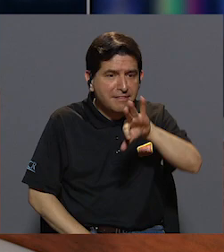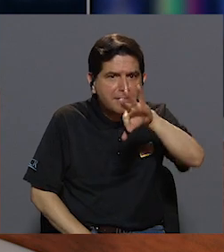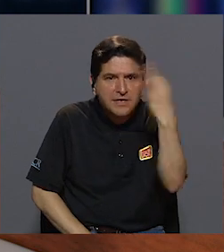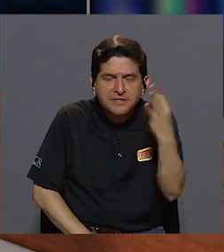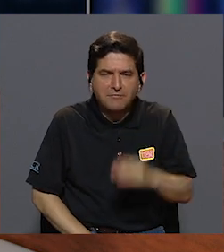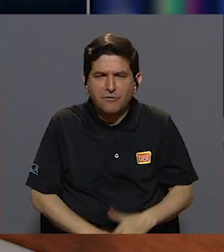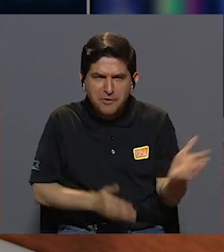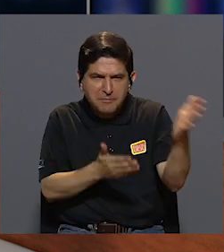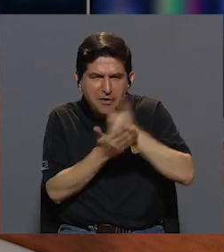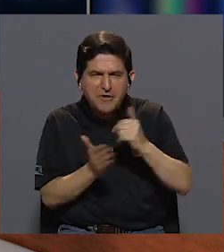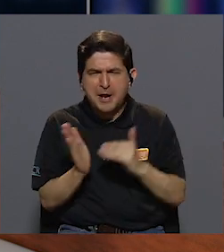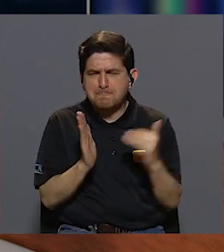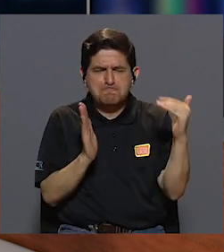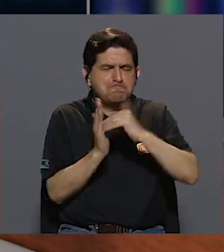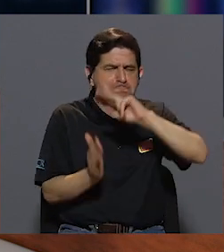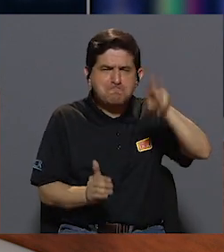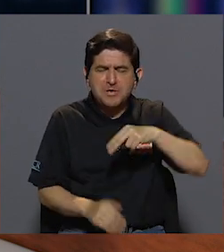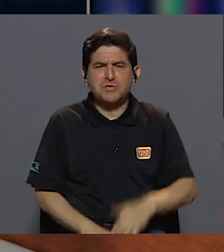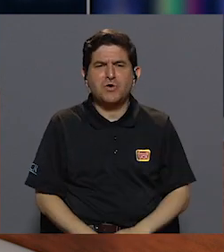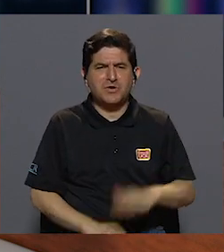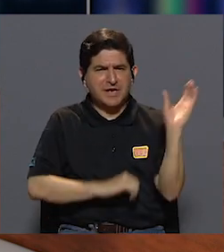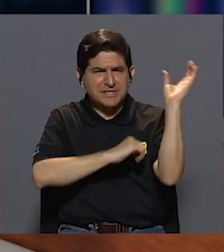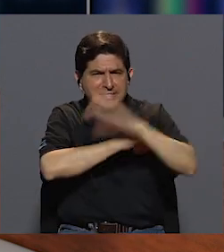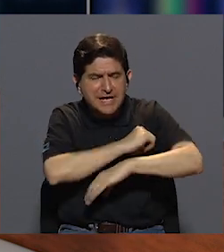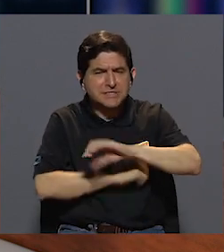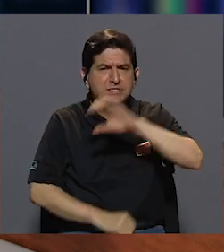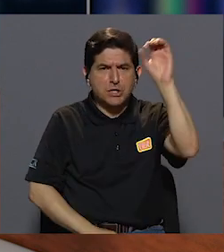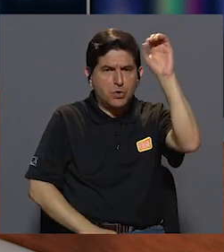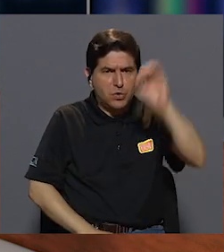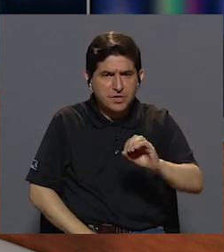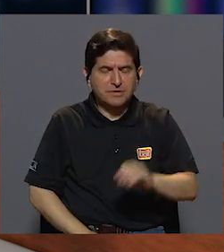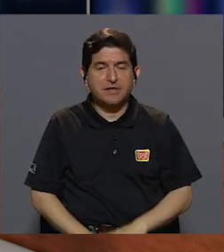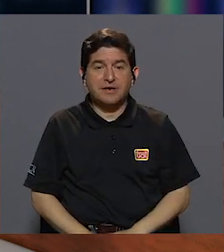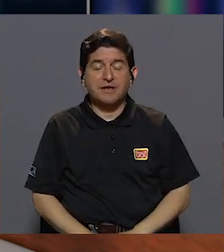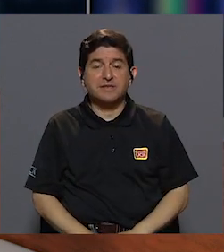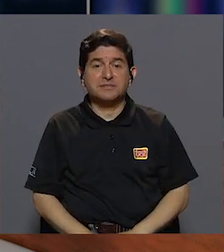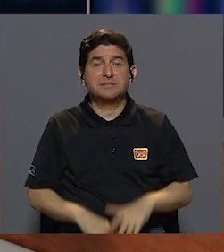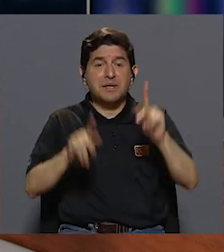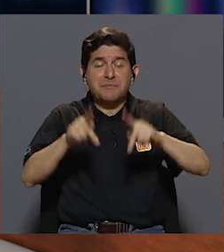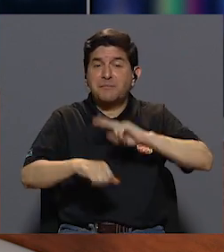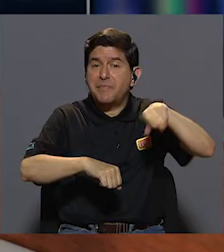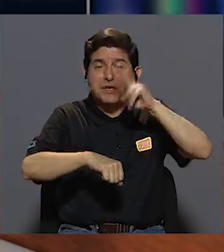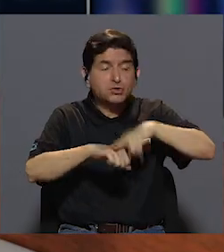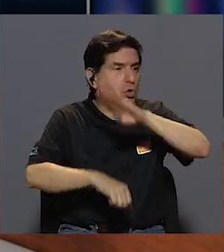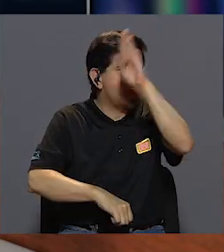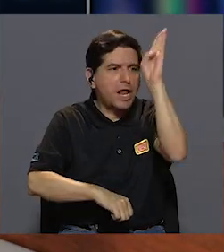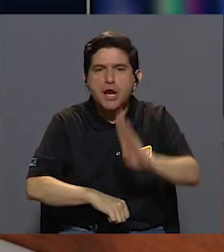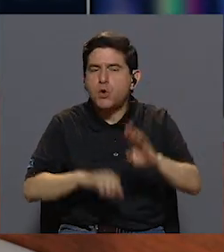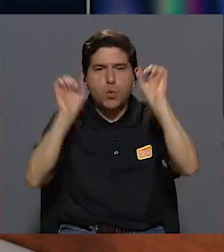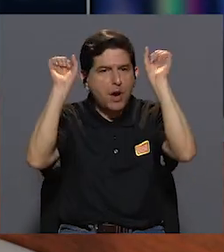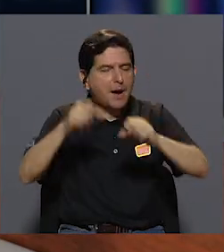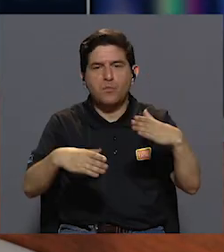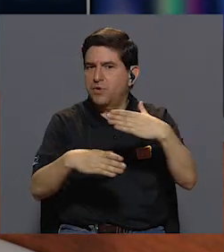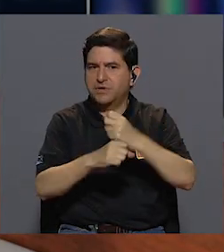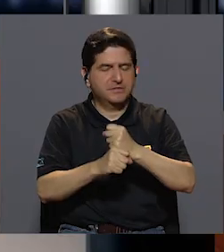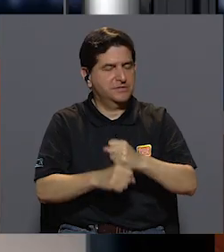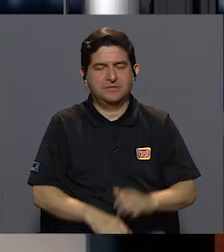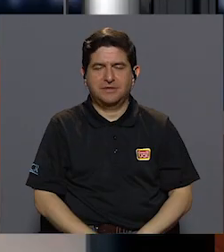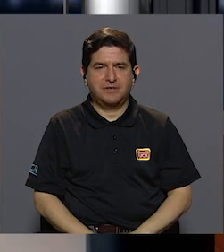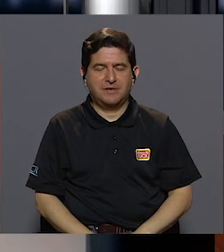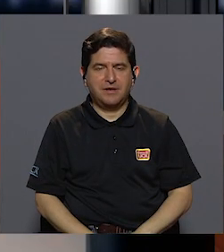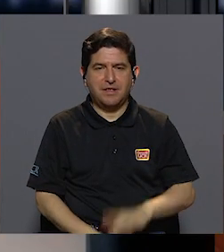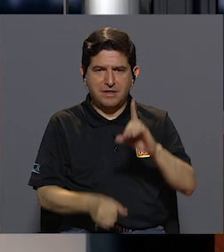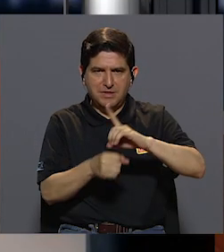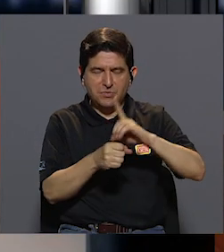Así podrá ahorrarse millones de colones en multas e intereses, algo que el asalariado común nunca podrá hacer.